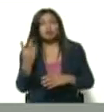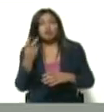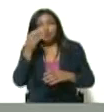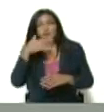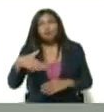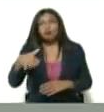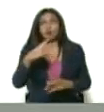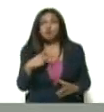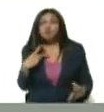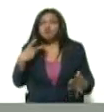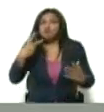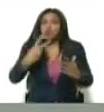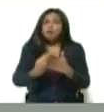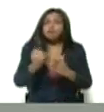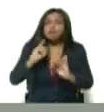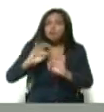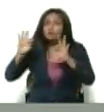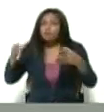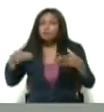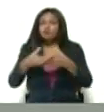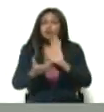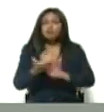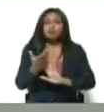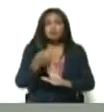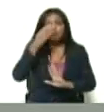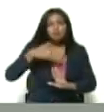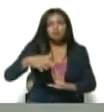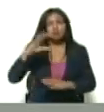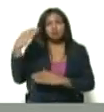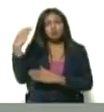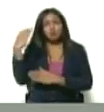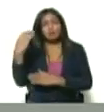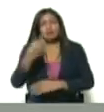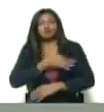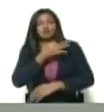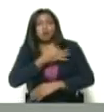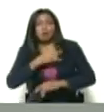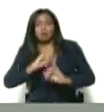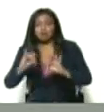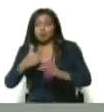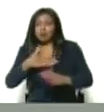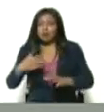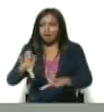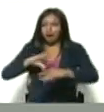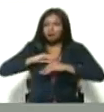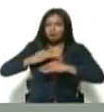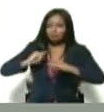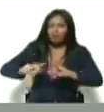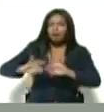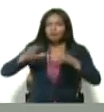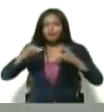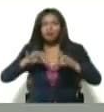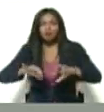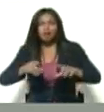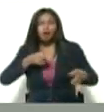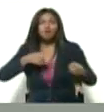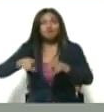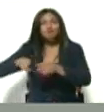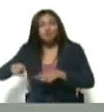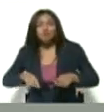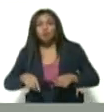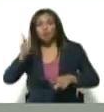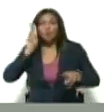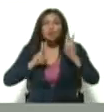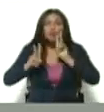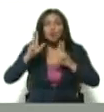hay una voluntad de una parte importante del pueblo colombiano y de la sociedad colombiana de que se avance en la coordinación sanitaria